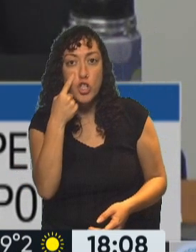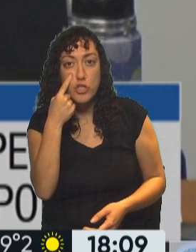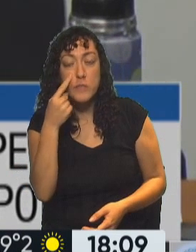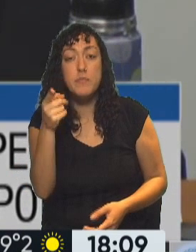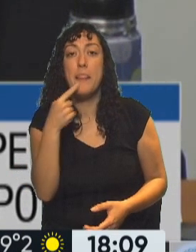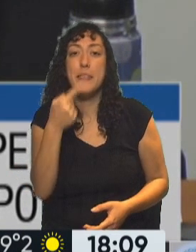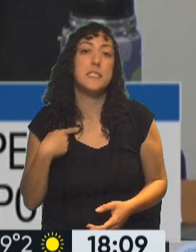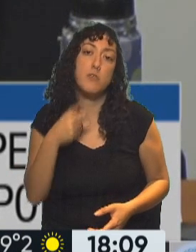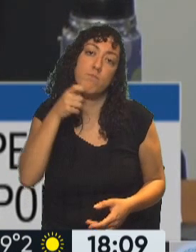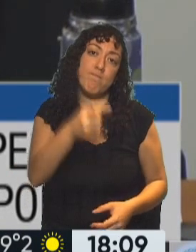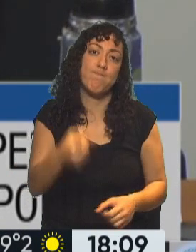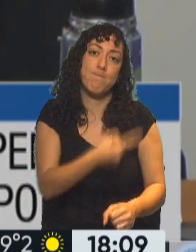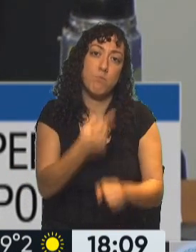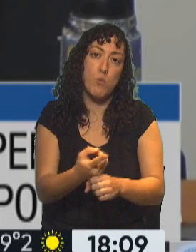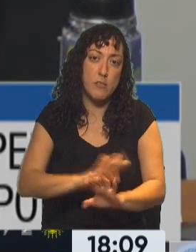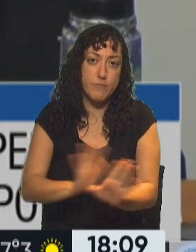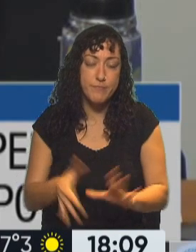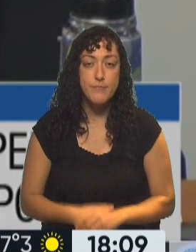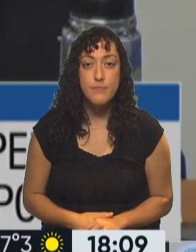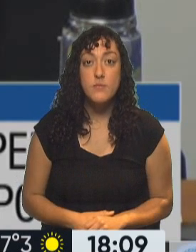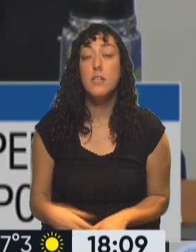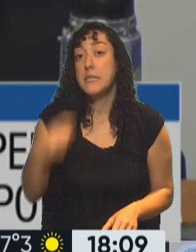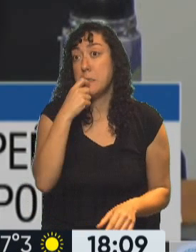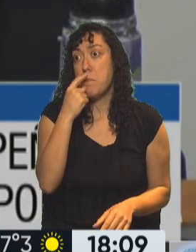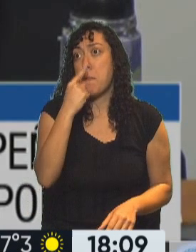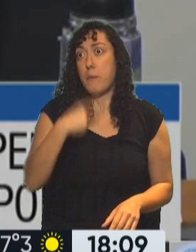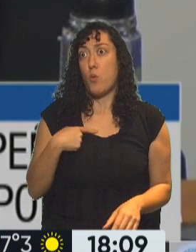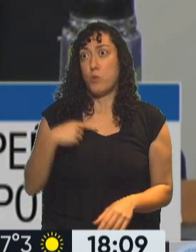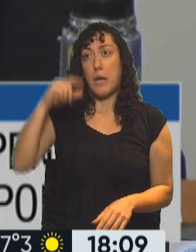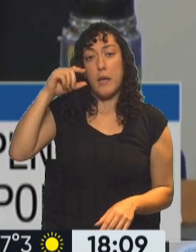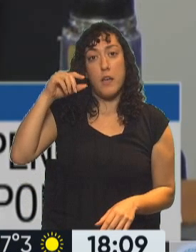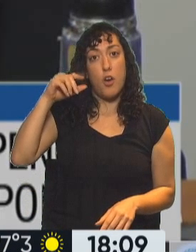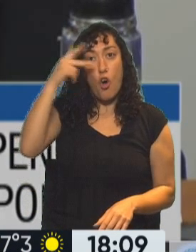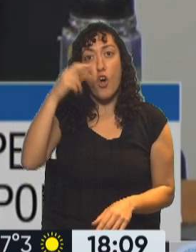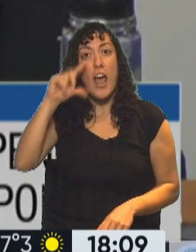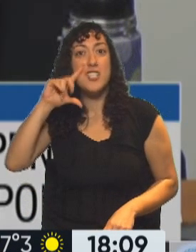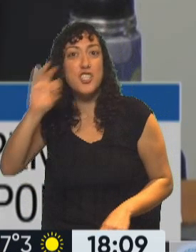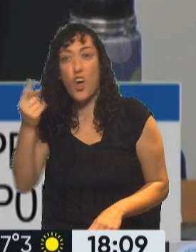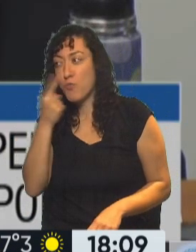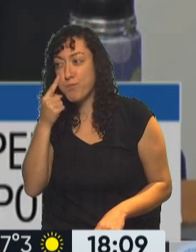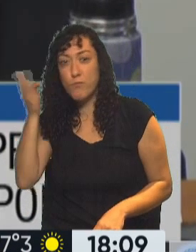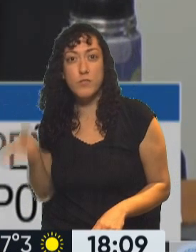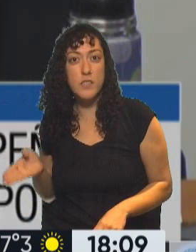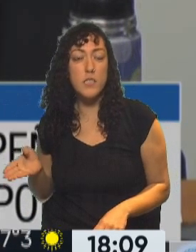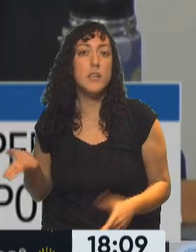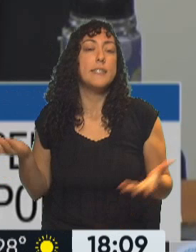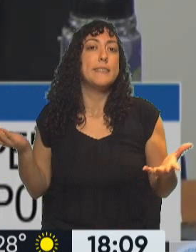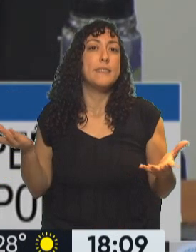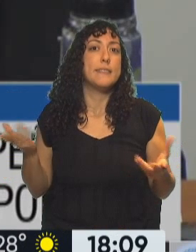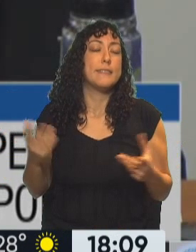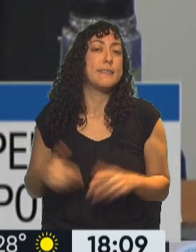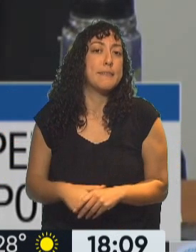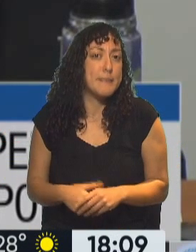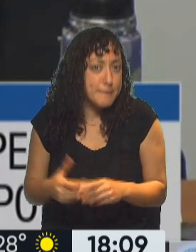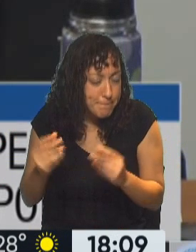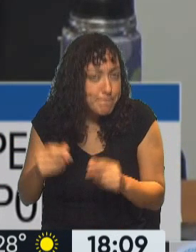Rechazó responder esa pregunta. Joder. Si a mí me preguntan, ¿lo conoces a Embón? Bueno, sí. Yo ahí creo que lo negaría porque podría llegar hasta ser delictivo. Por ejemplo. Pero no